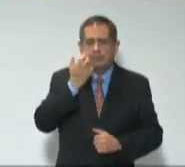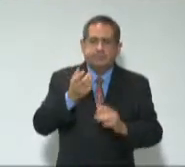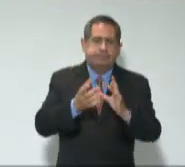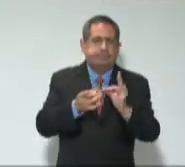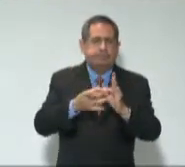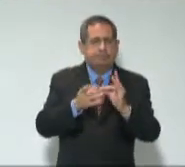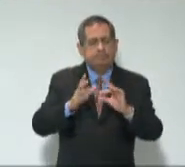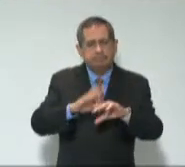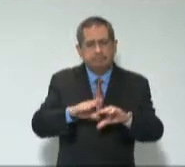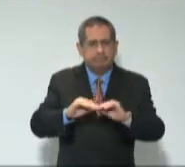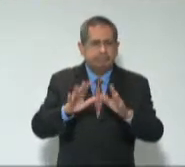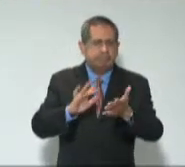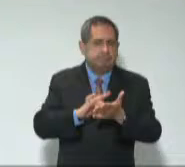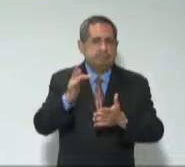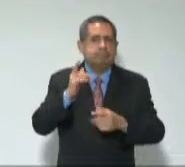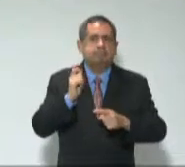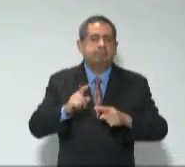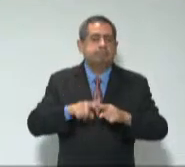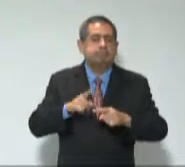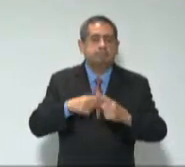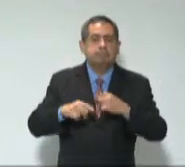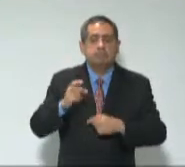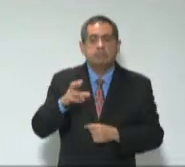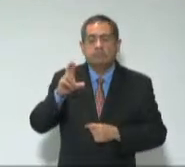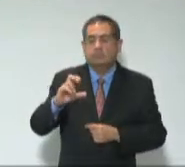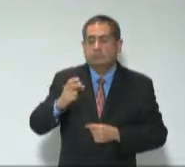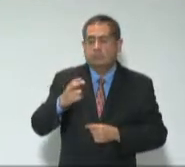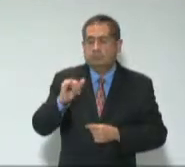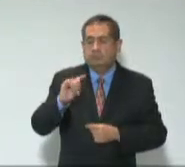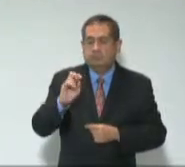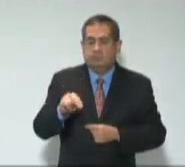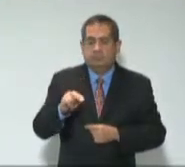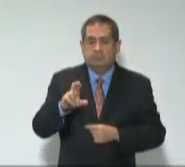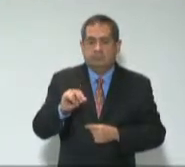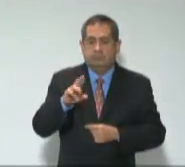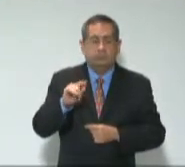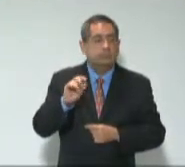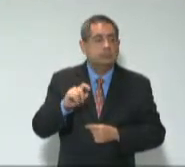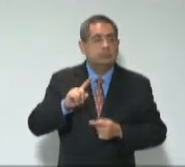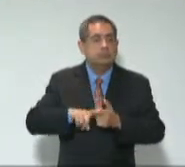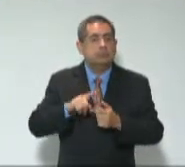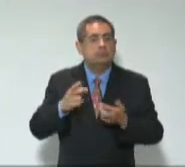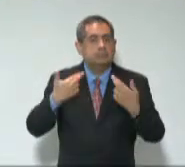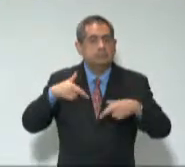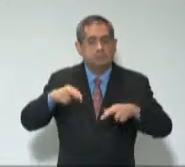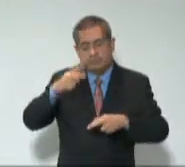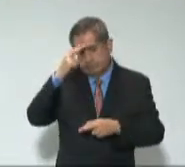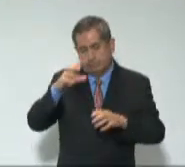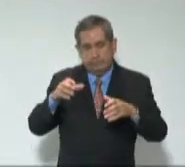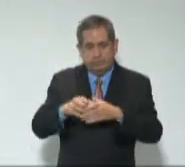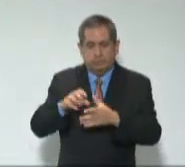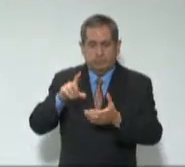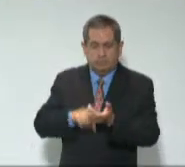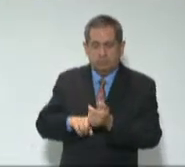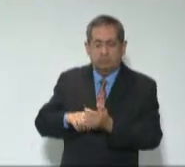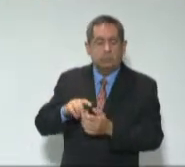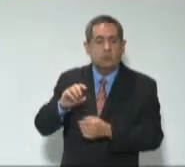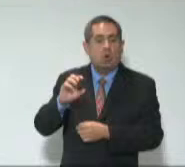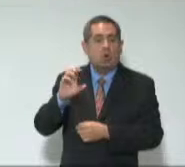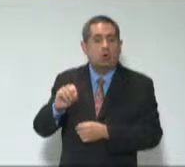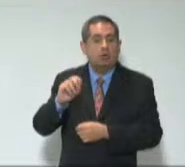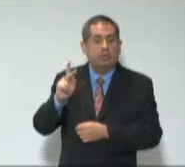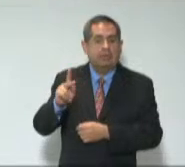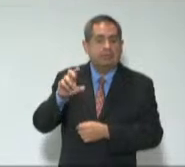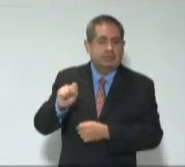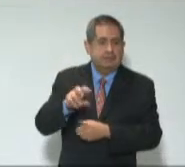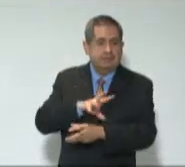agradecer la presencia del doct Cristian Roberto furin representante en México de la organización Panamericana